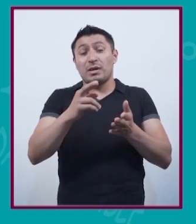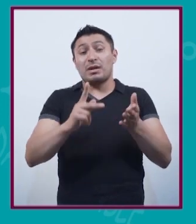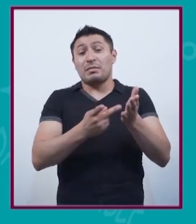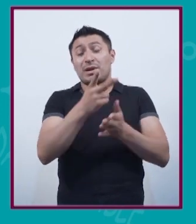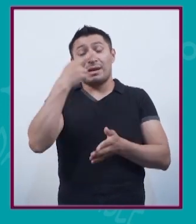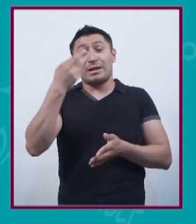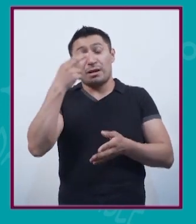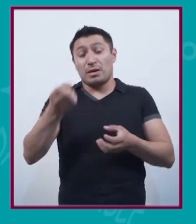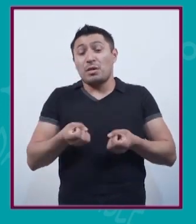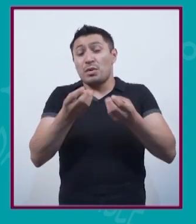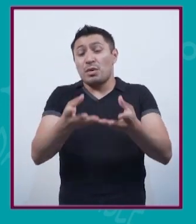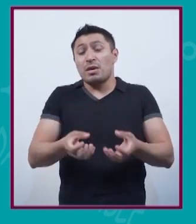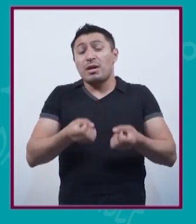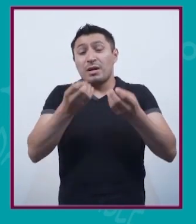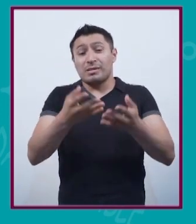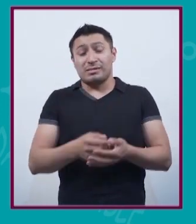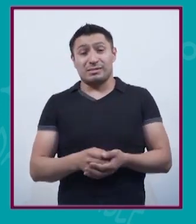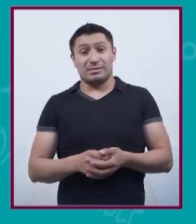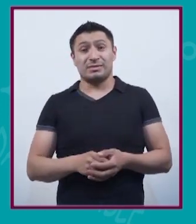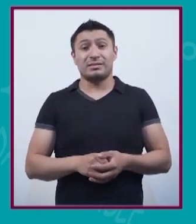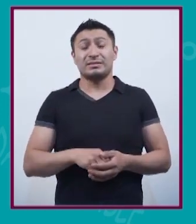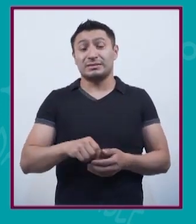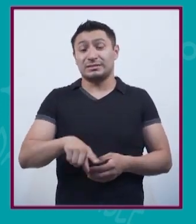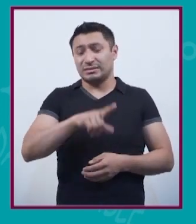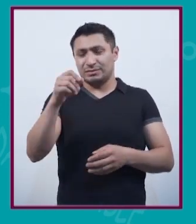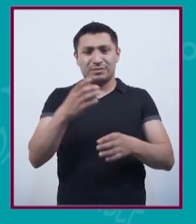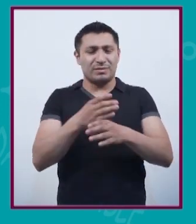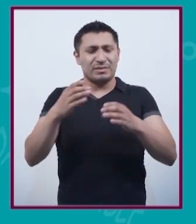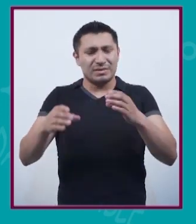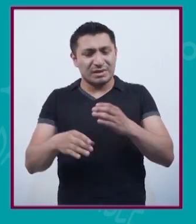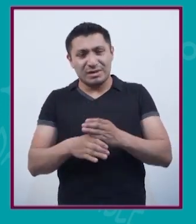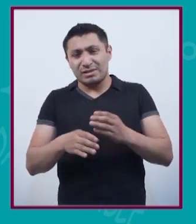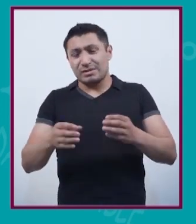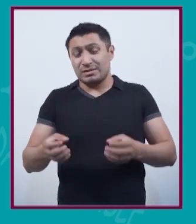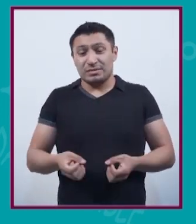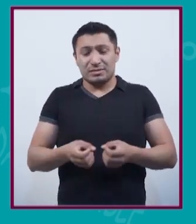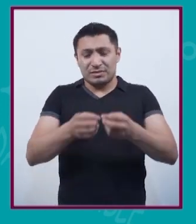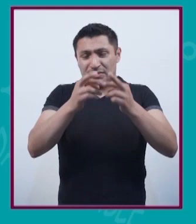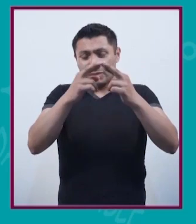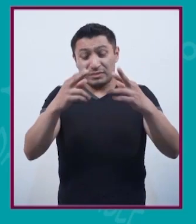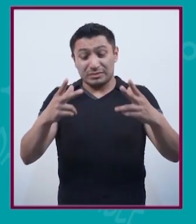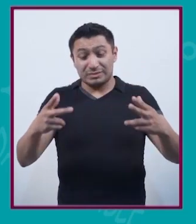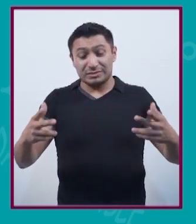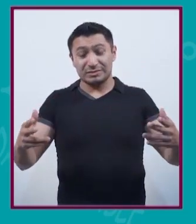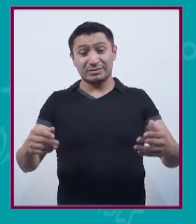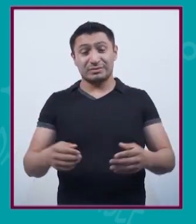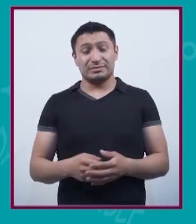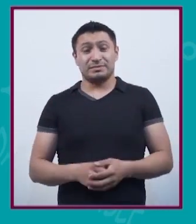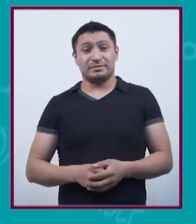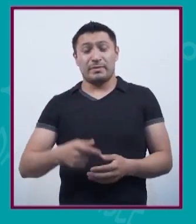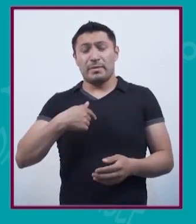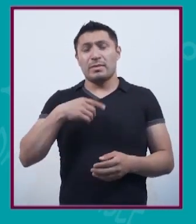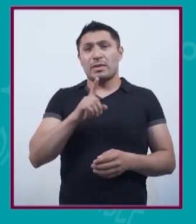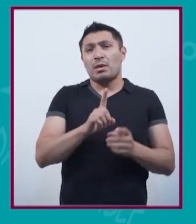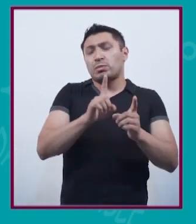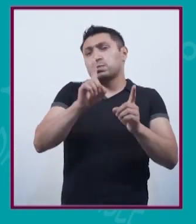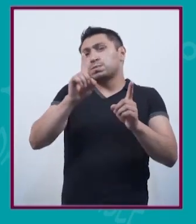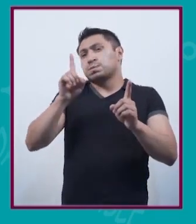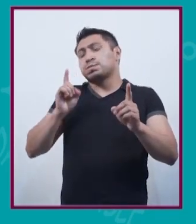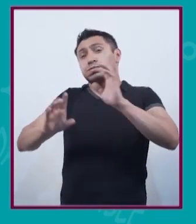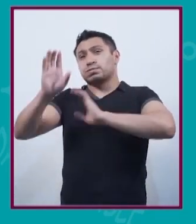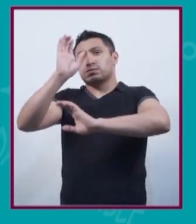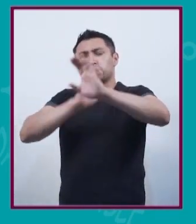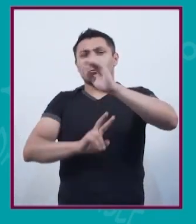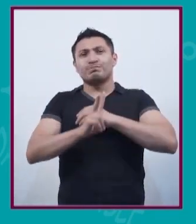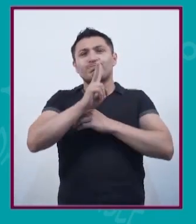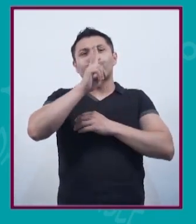rosas, y en la azulada y leve polvareda de luna, los despojos livianos irán quedando presos.